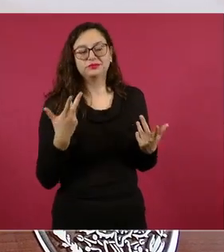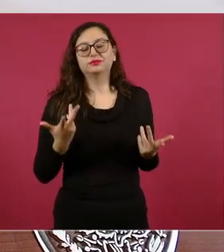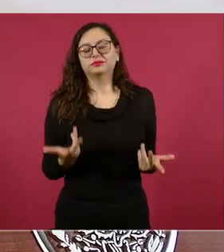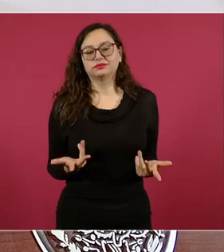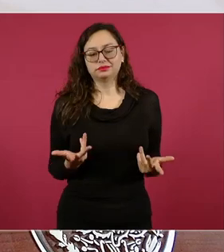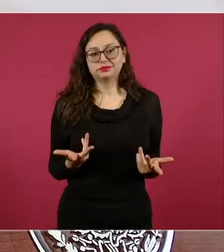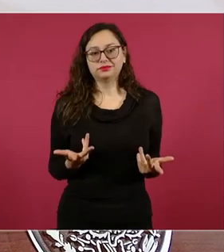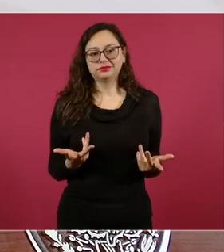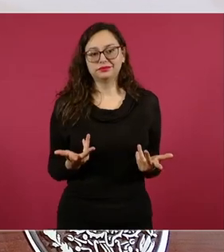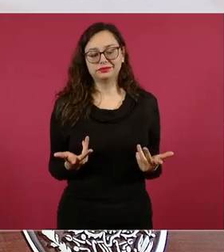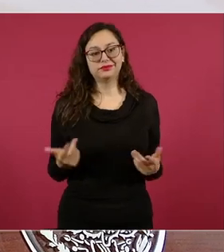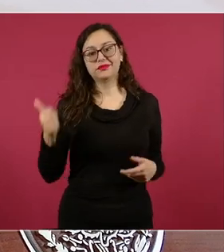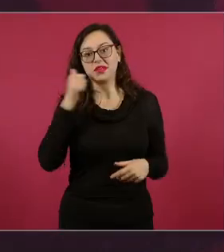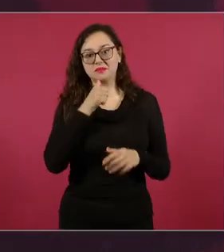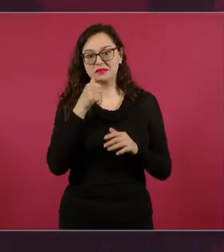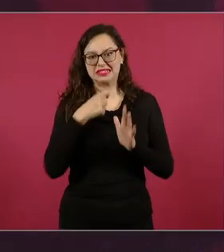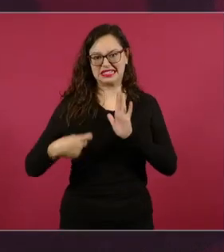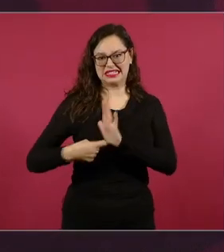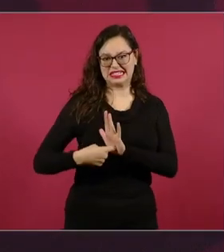la sopa,